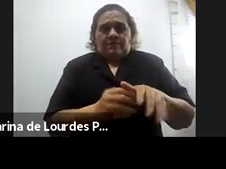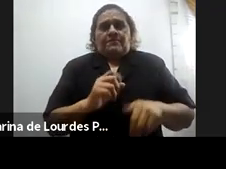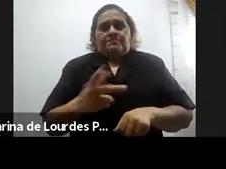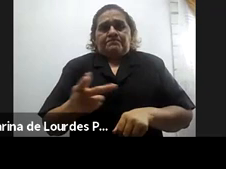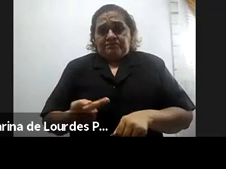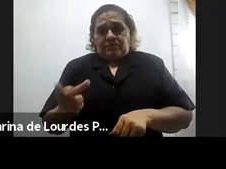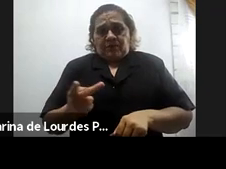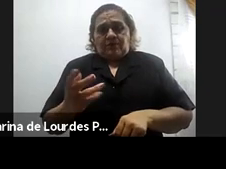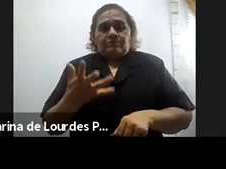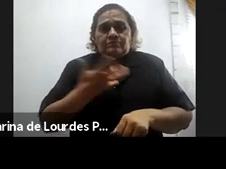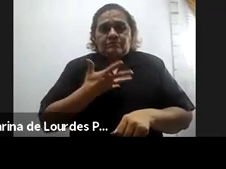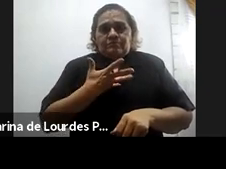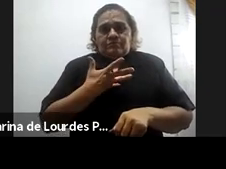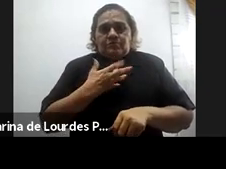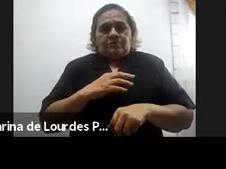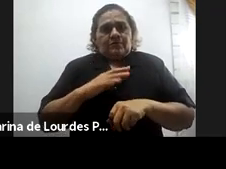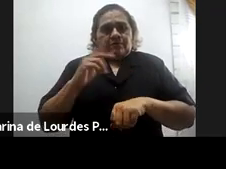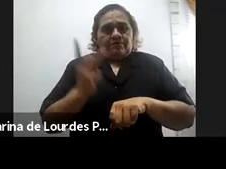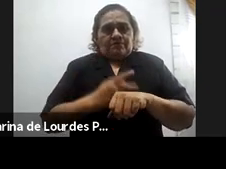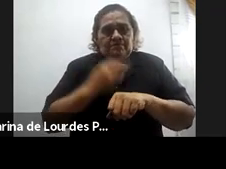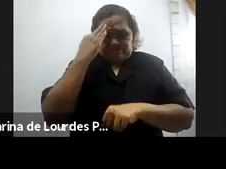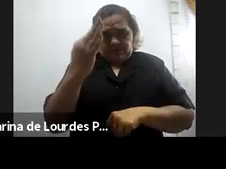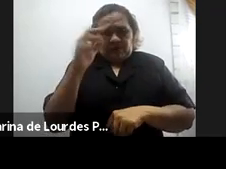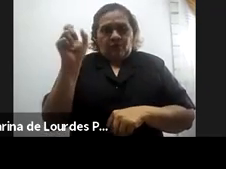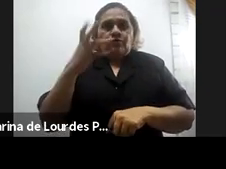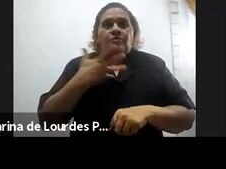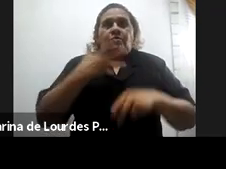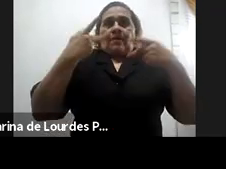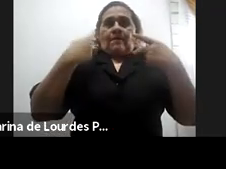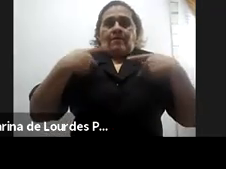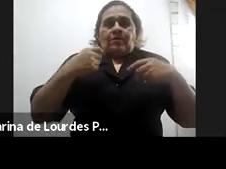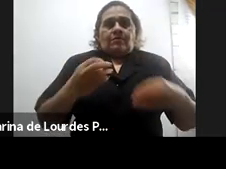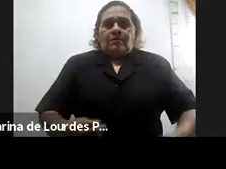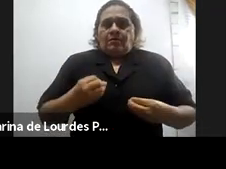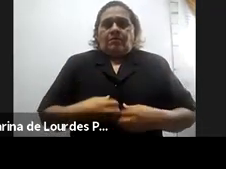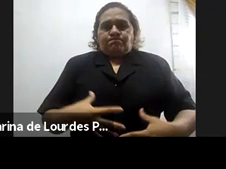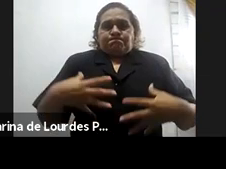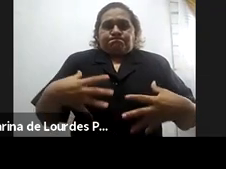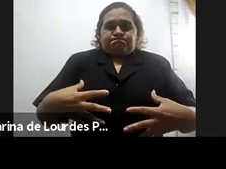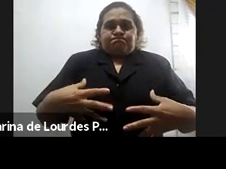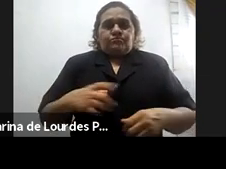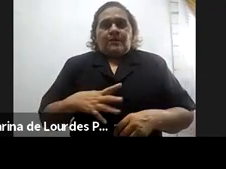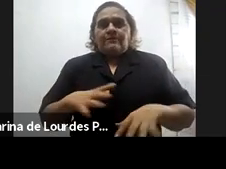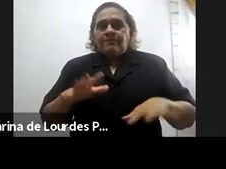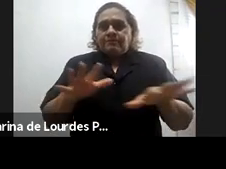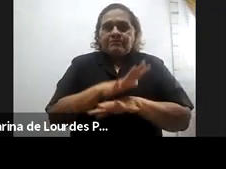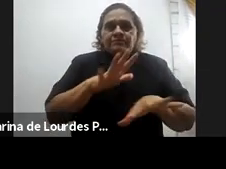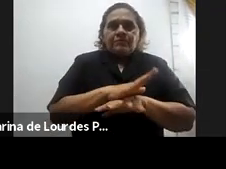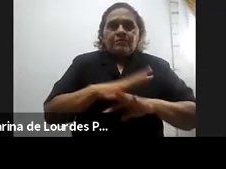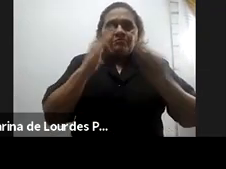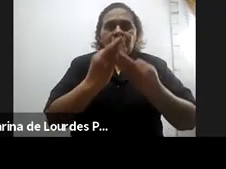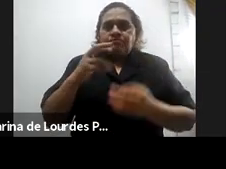tienen afectaciones sobre la marcha. Cuando tenemos una persona que vive con obesidad, hay cambios en la forma de